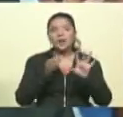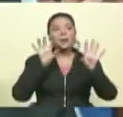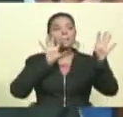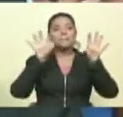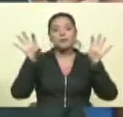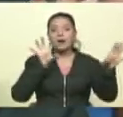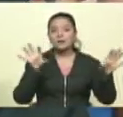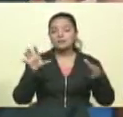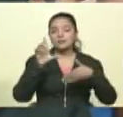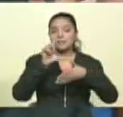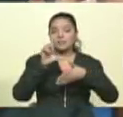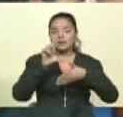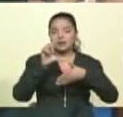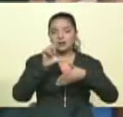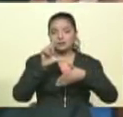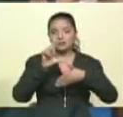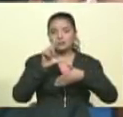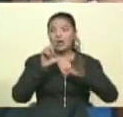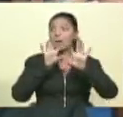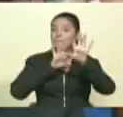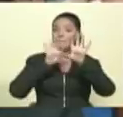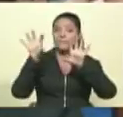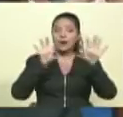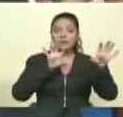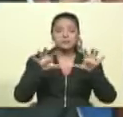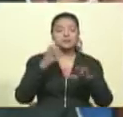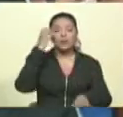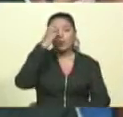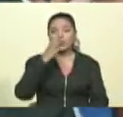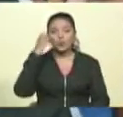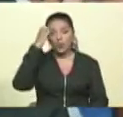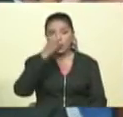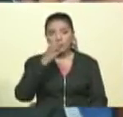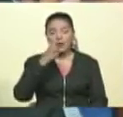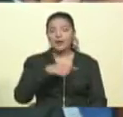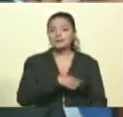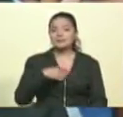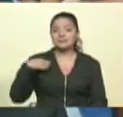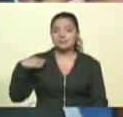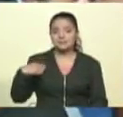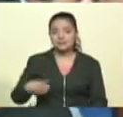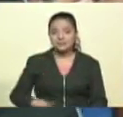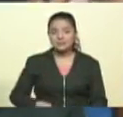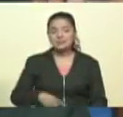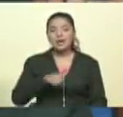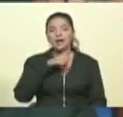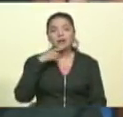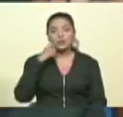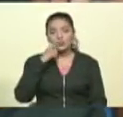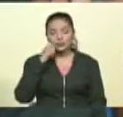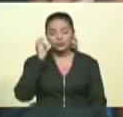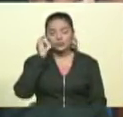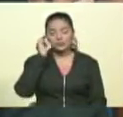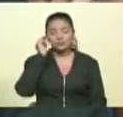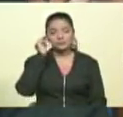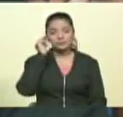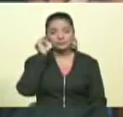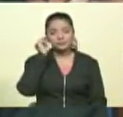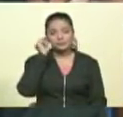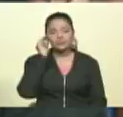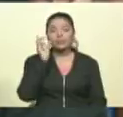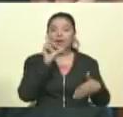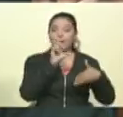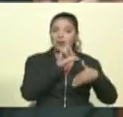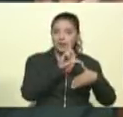América Latina, países de Europa, China y Rusia. Repito, países de América